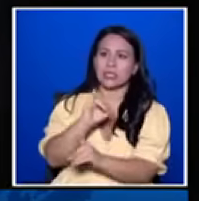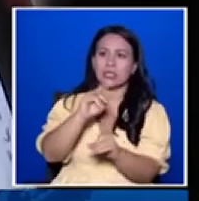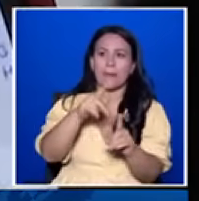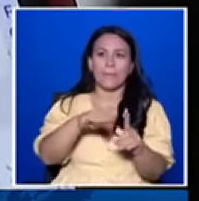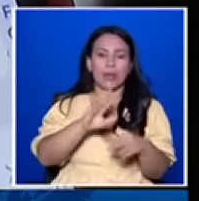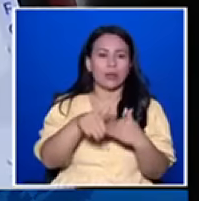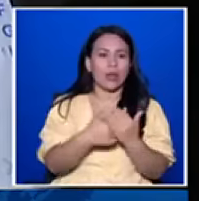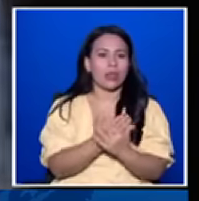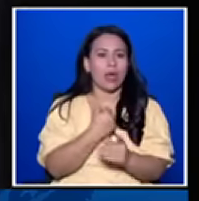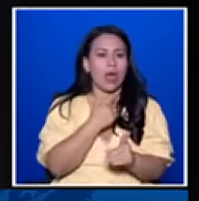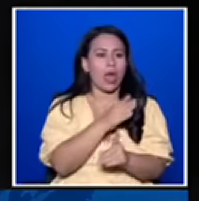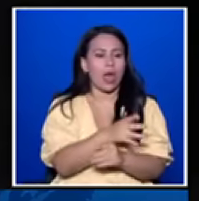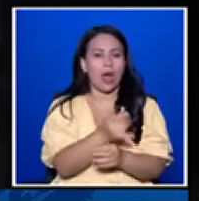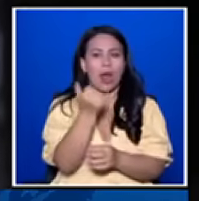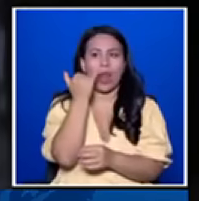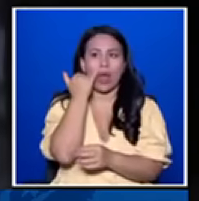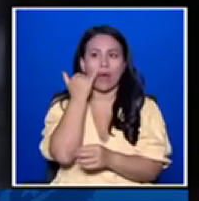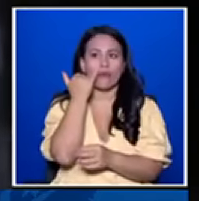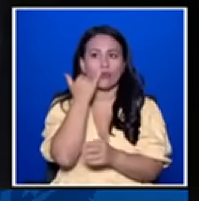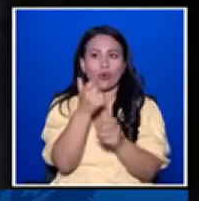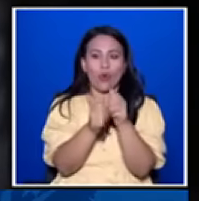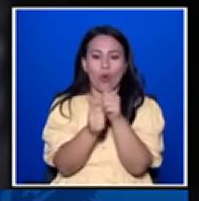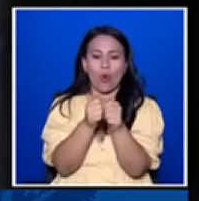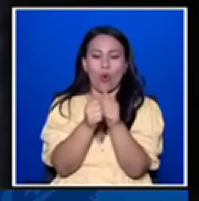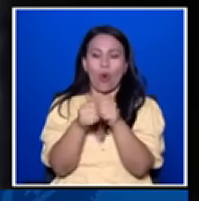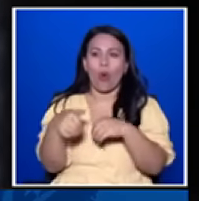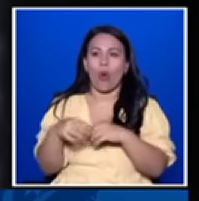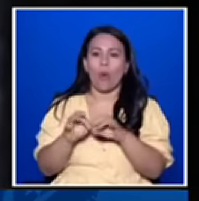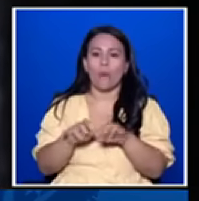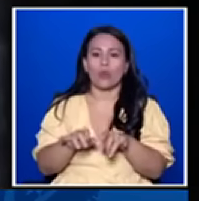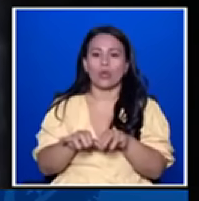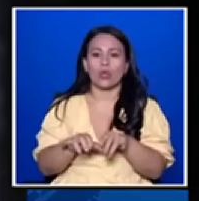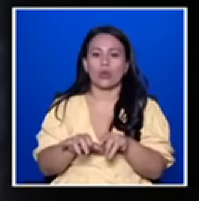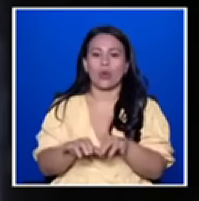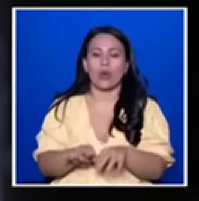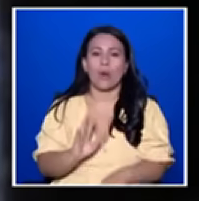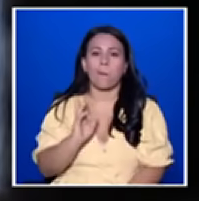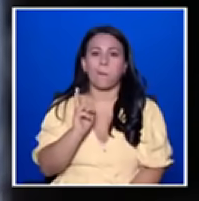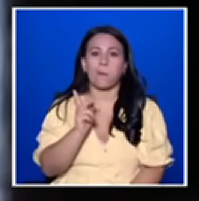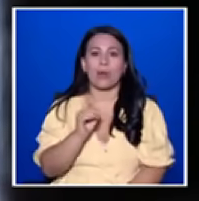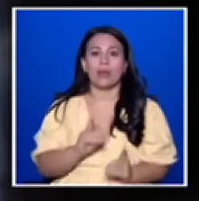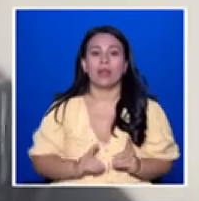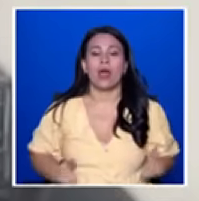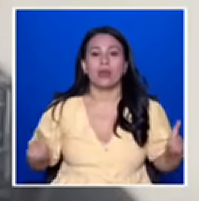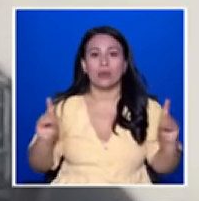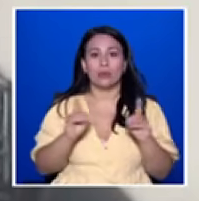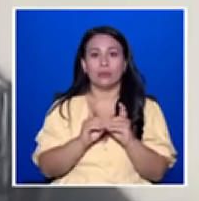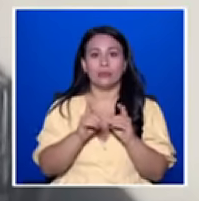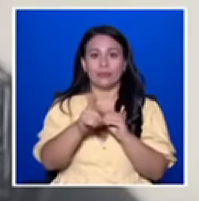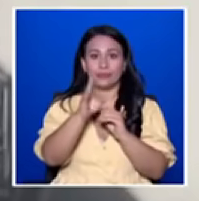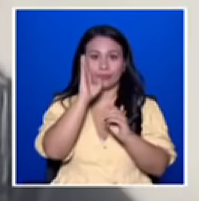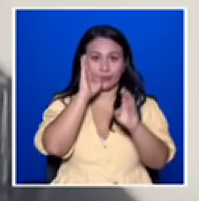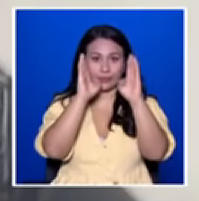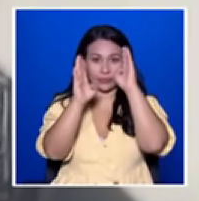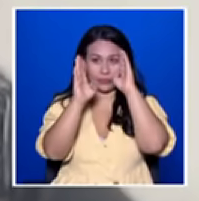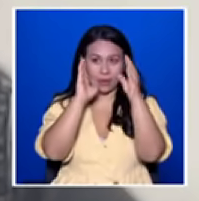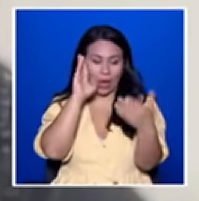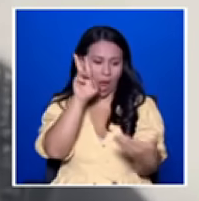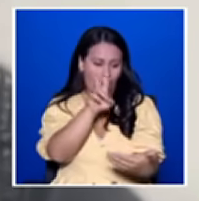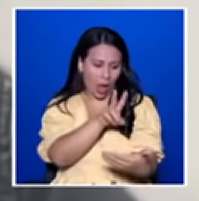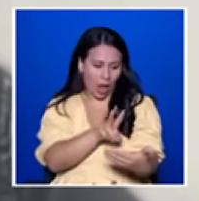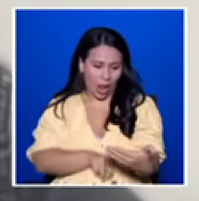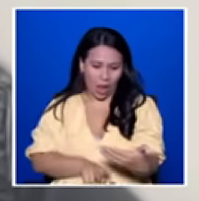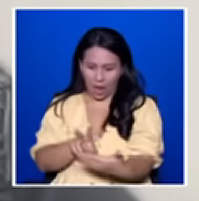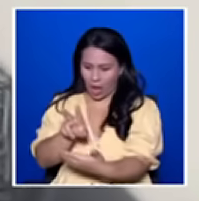hasta acceso directo a tu teléfono o computador, y se instalan programas para robar información. Sigue leyendo tu información,